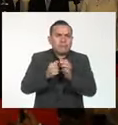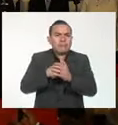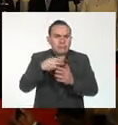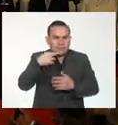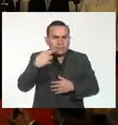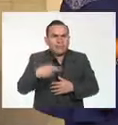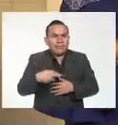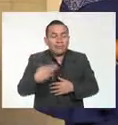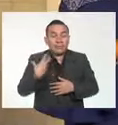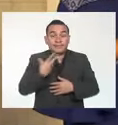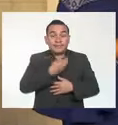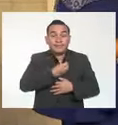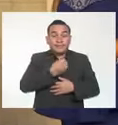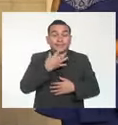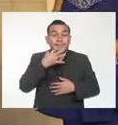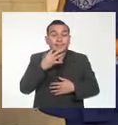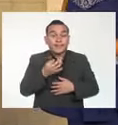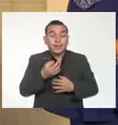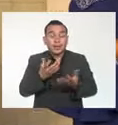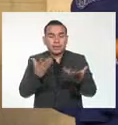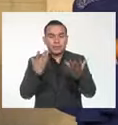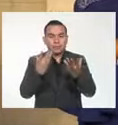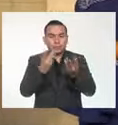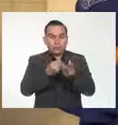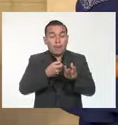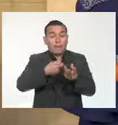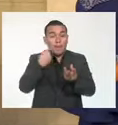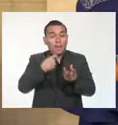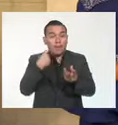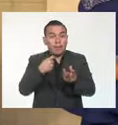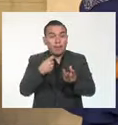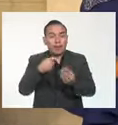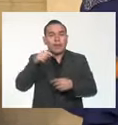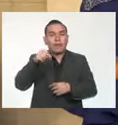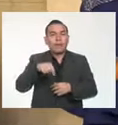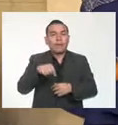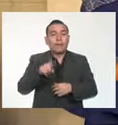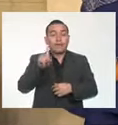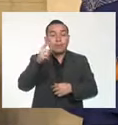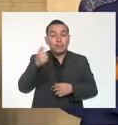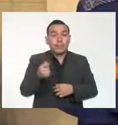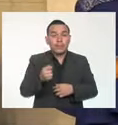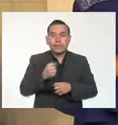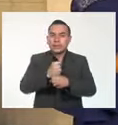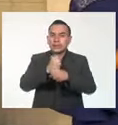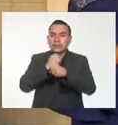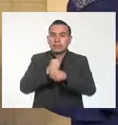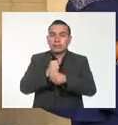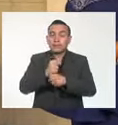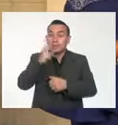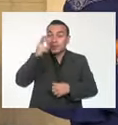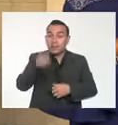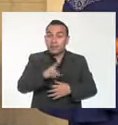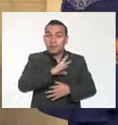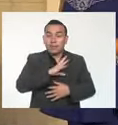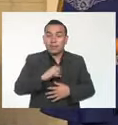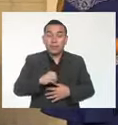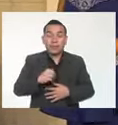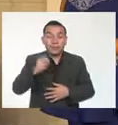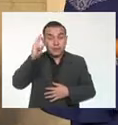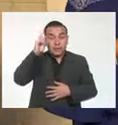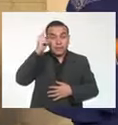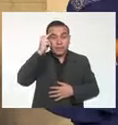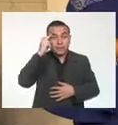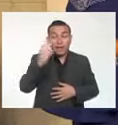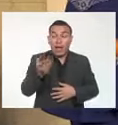pero no tenemos los homicidios que tenían en un día. No los tenemos en un mes. Y estamos hablando del mismo país, y no estamos hablando